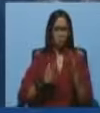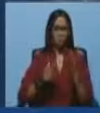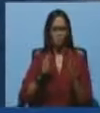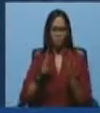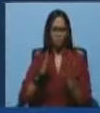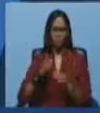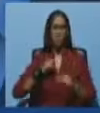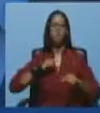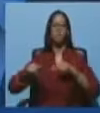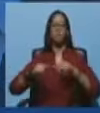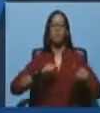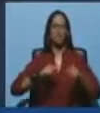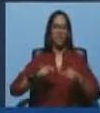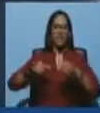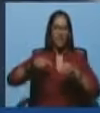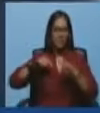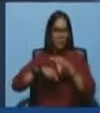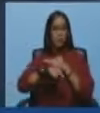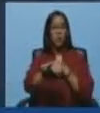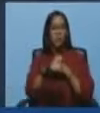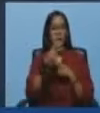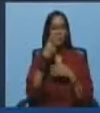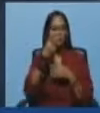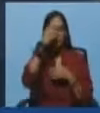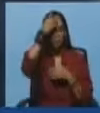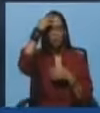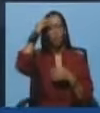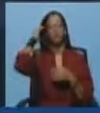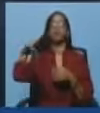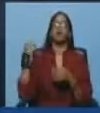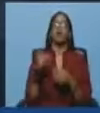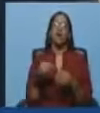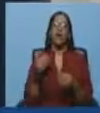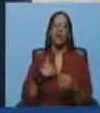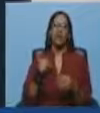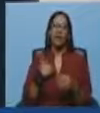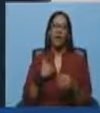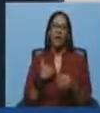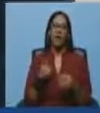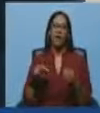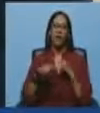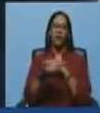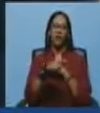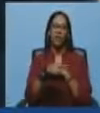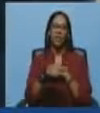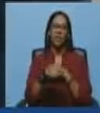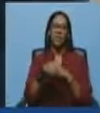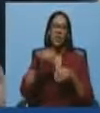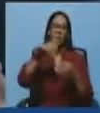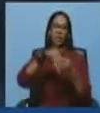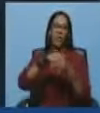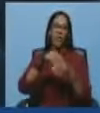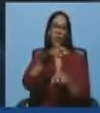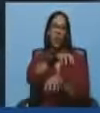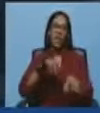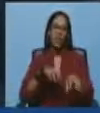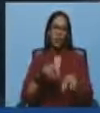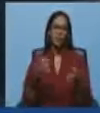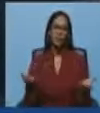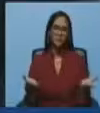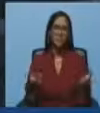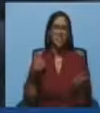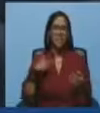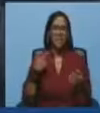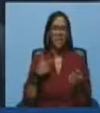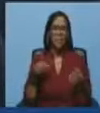siquiera de pelear. Y así vemos una Argentina, a los ratones votando por los gatos, así vemos a, claro, están los ratoncitos,